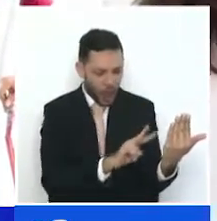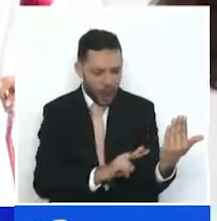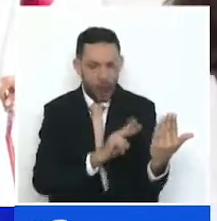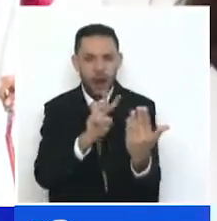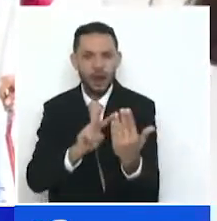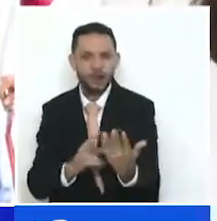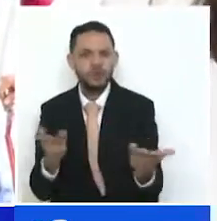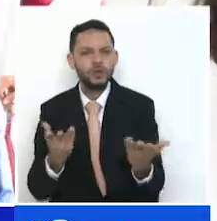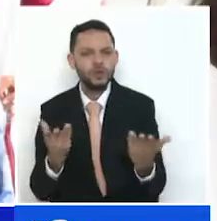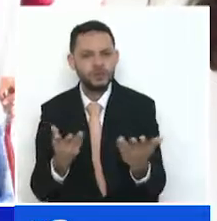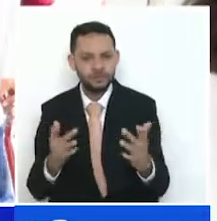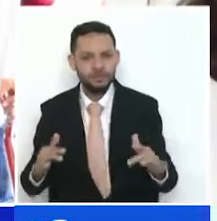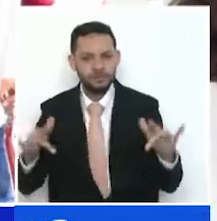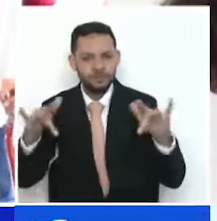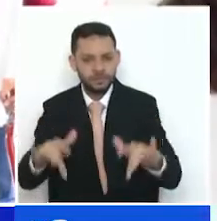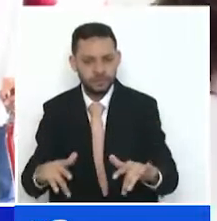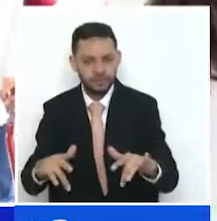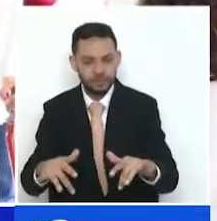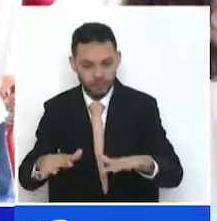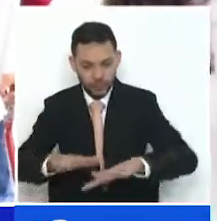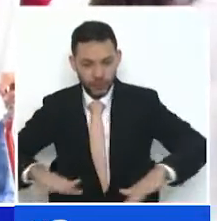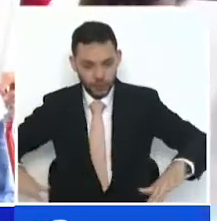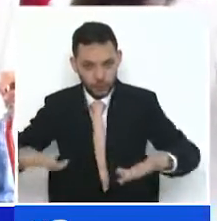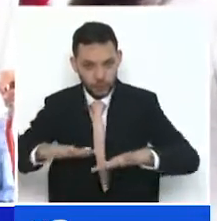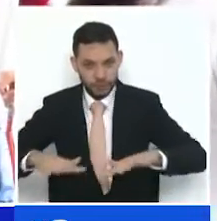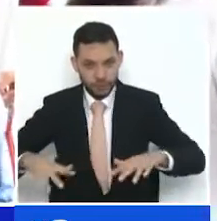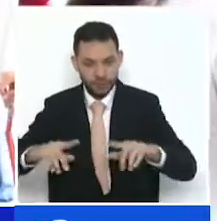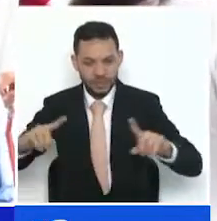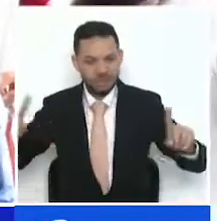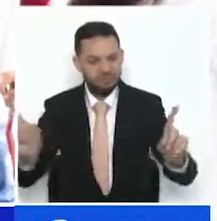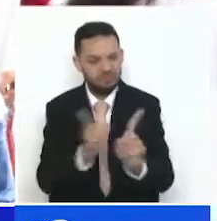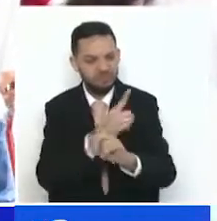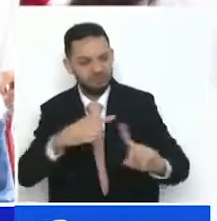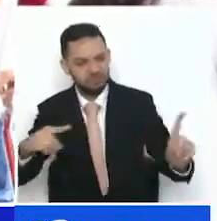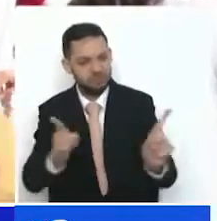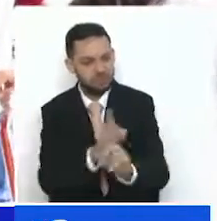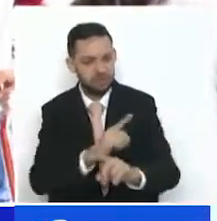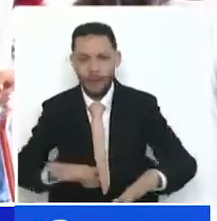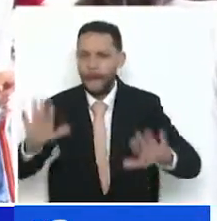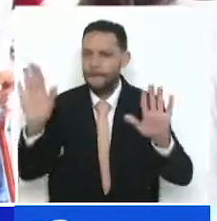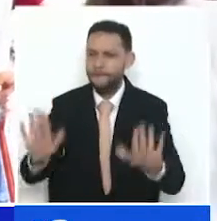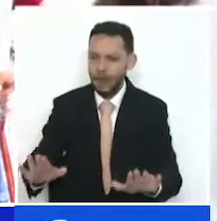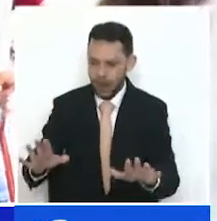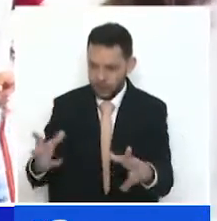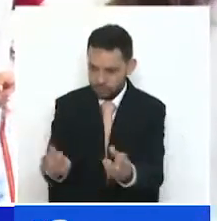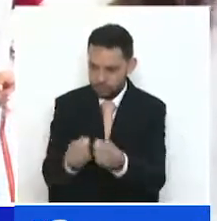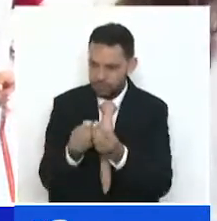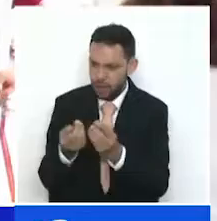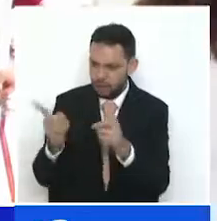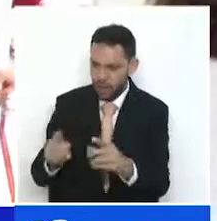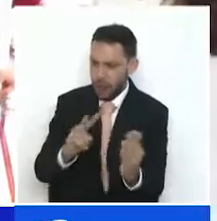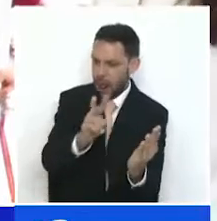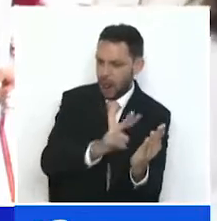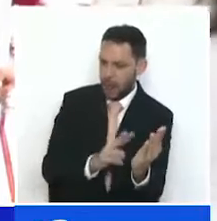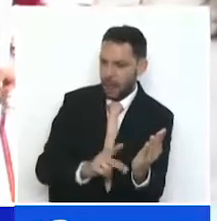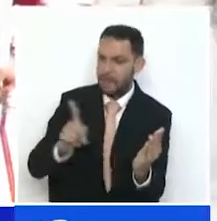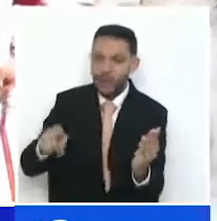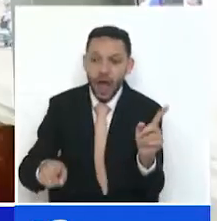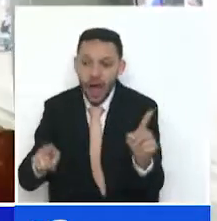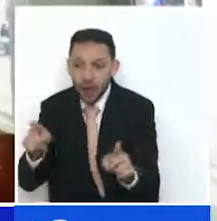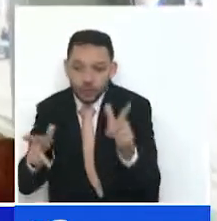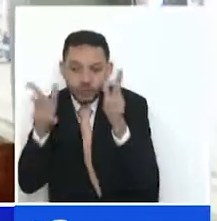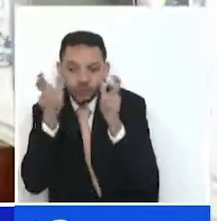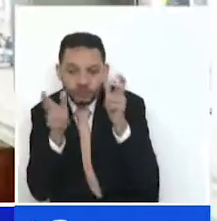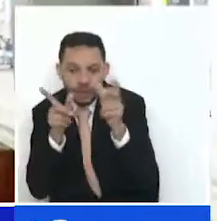publicados en libritos como este de La Chambrana, que a la vez están obsequiando al público que nos escucha